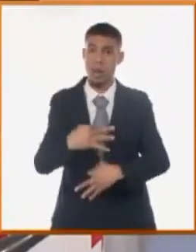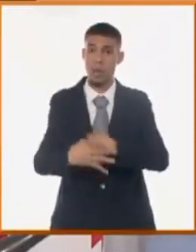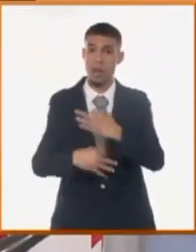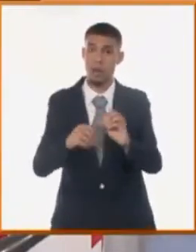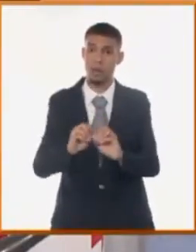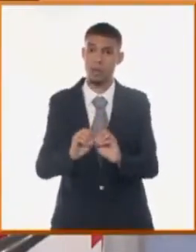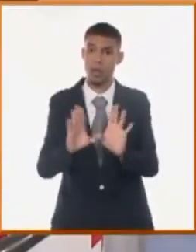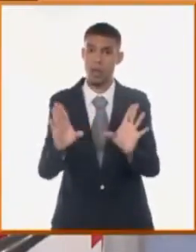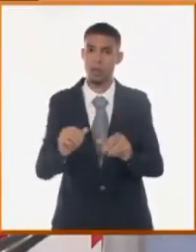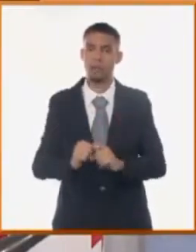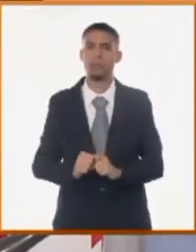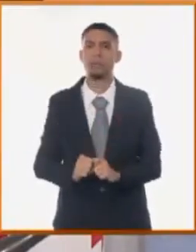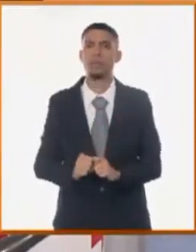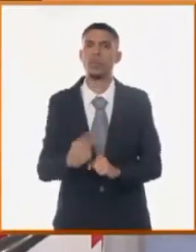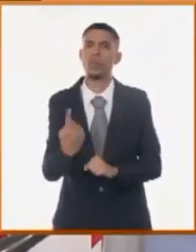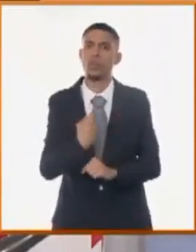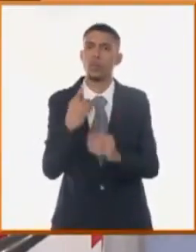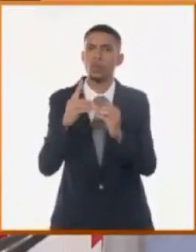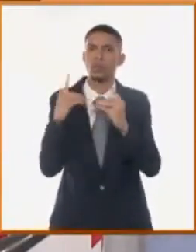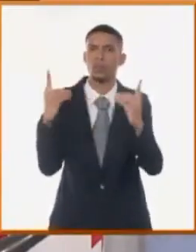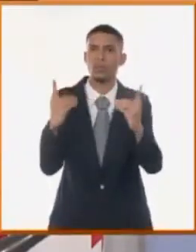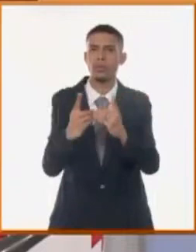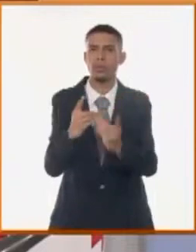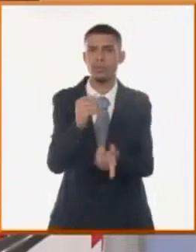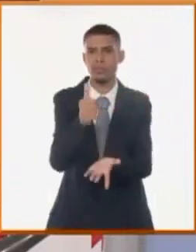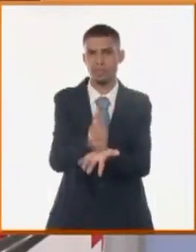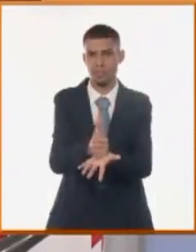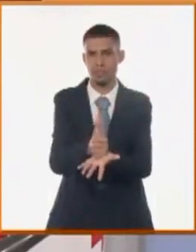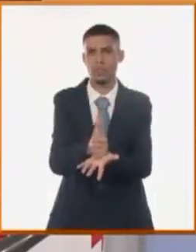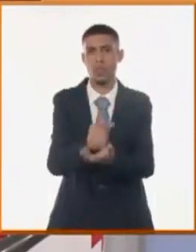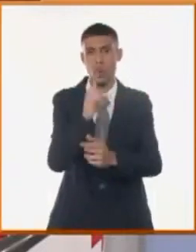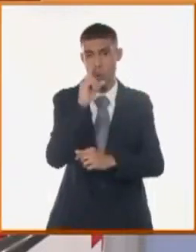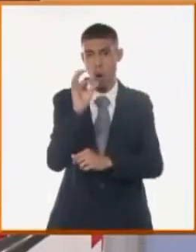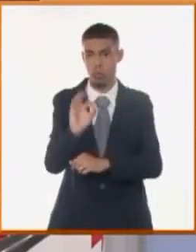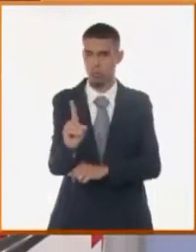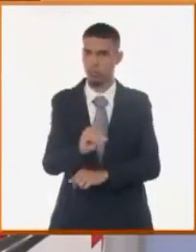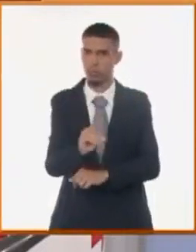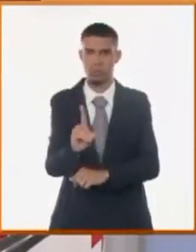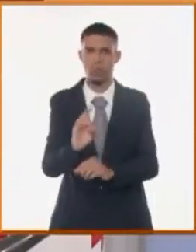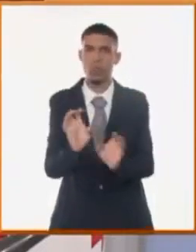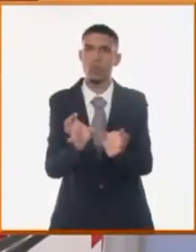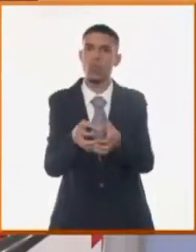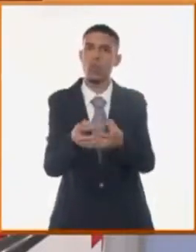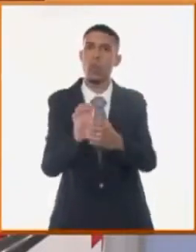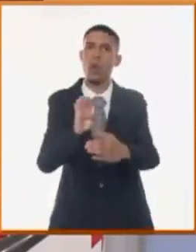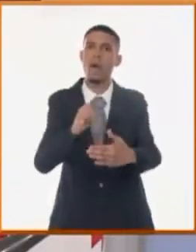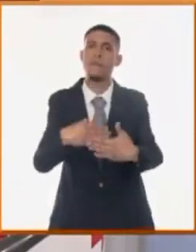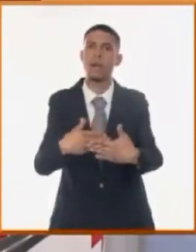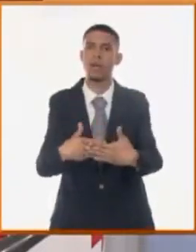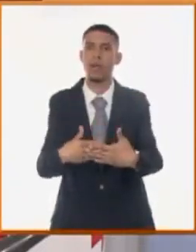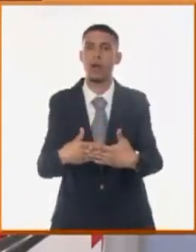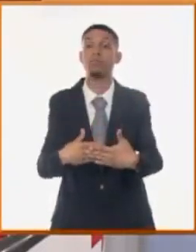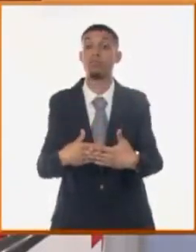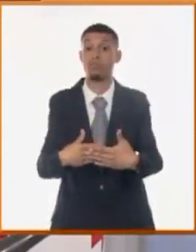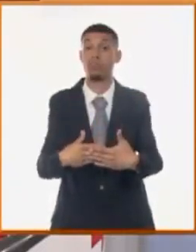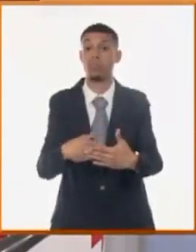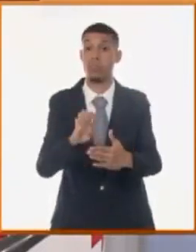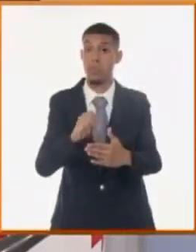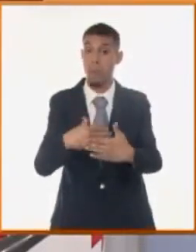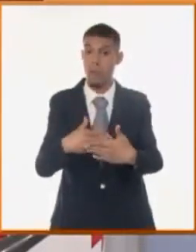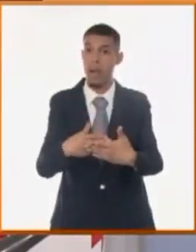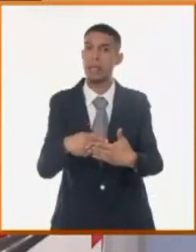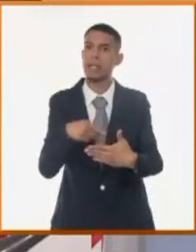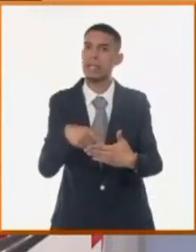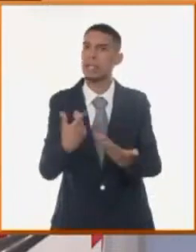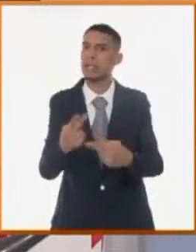vemos la OCDE como la oficina central, sino como el grupo empresarial. Y eso permite esencialmente crear